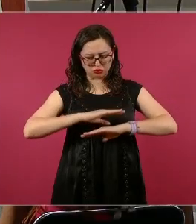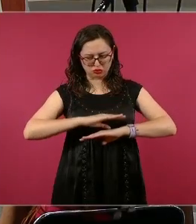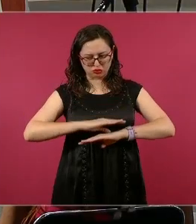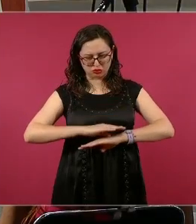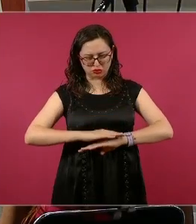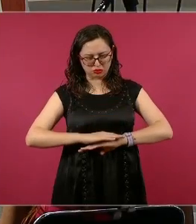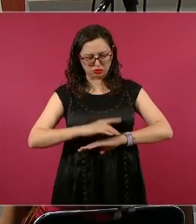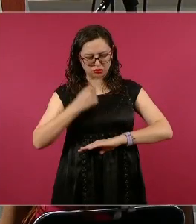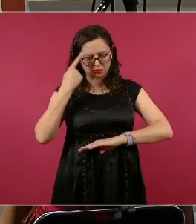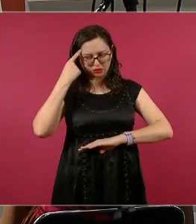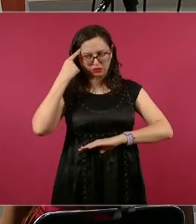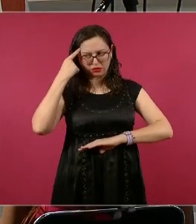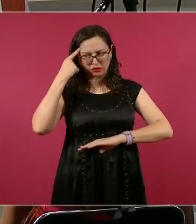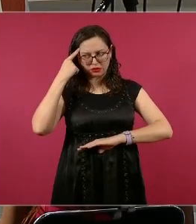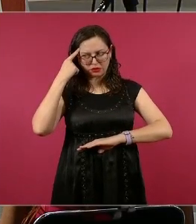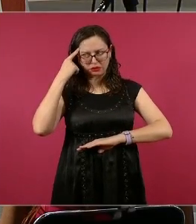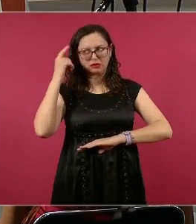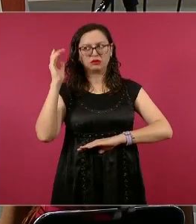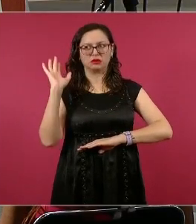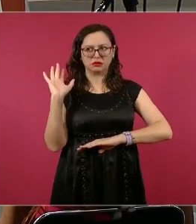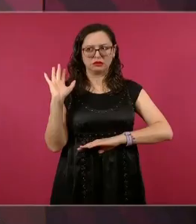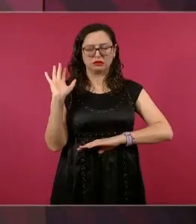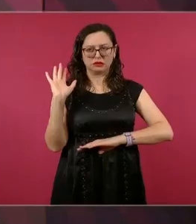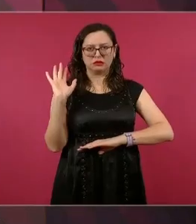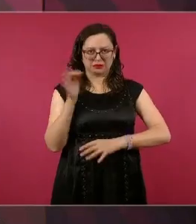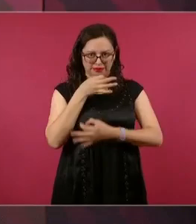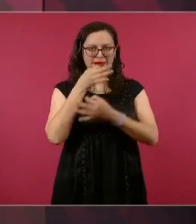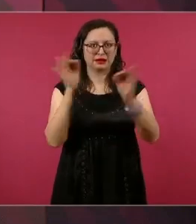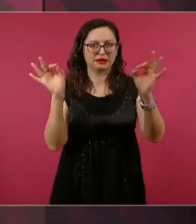porque ayer, por ejemplo,